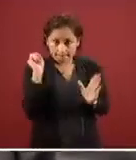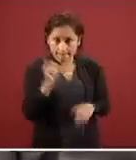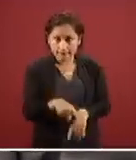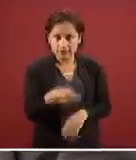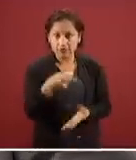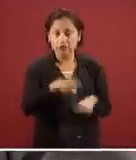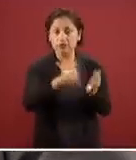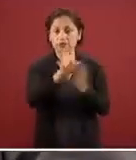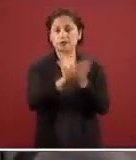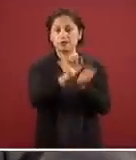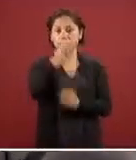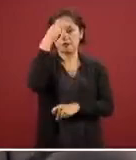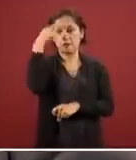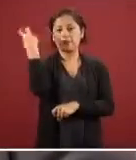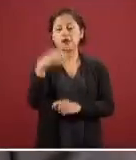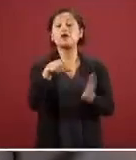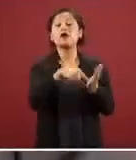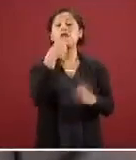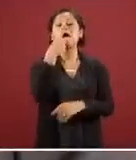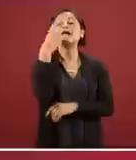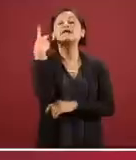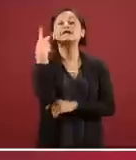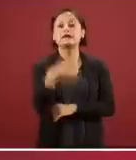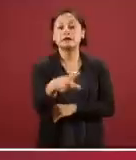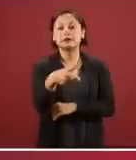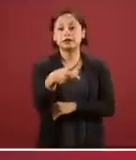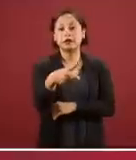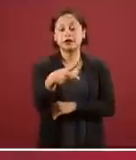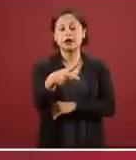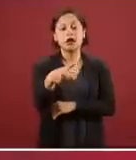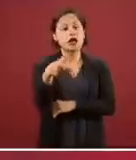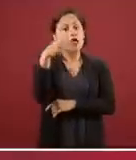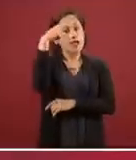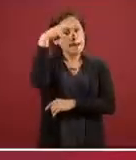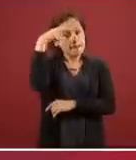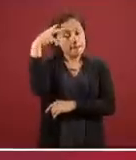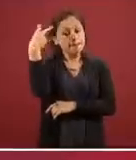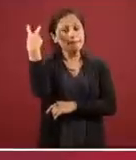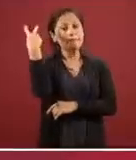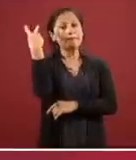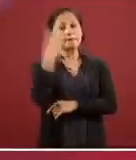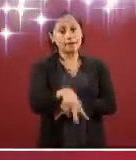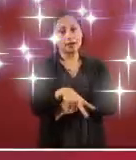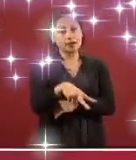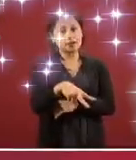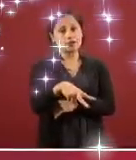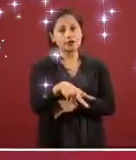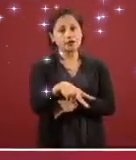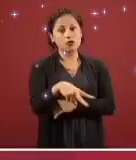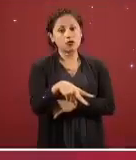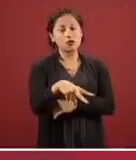exterior México debe de apegarse a los principios de no